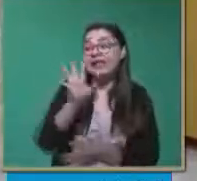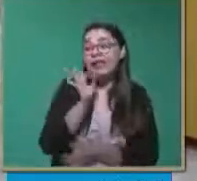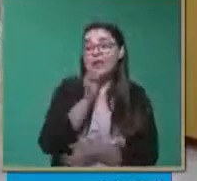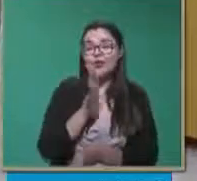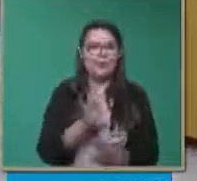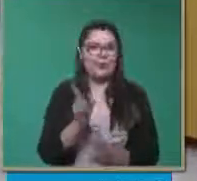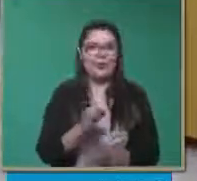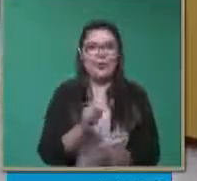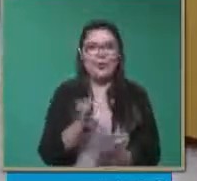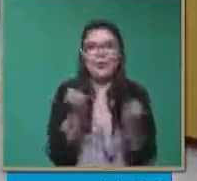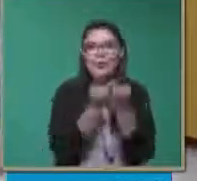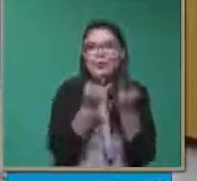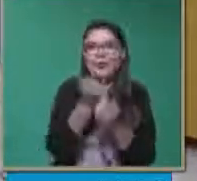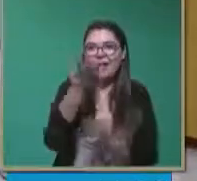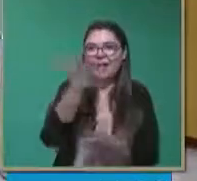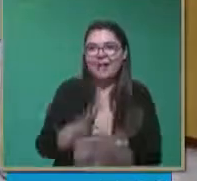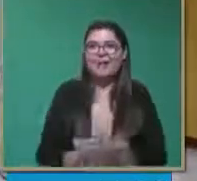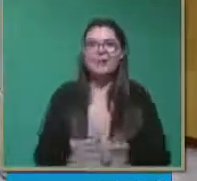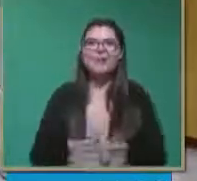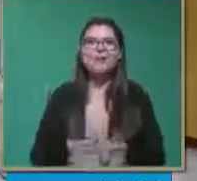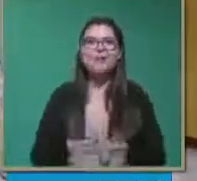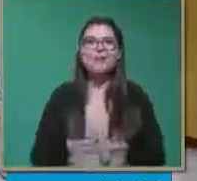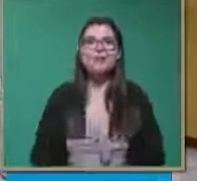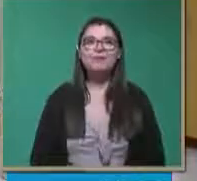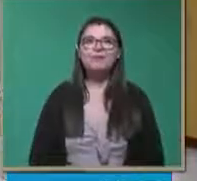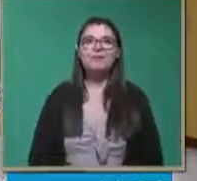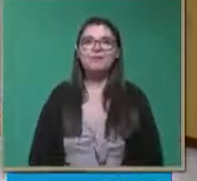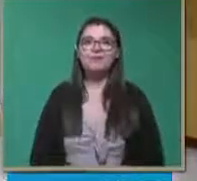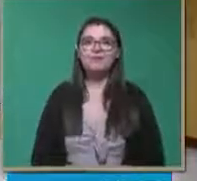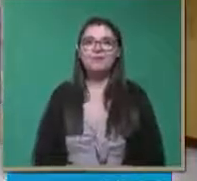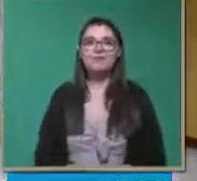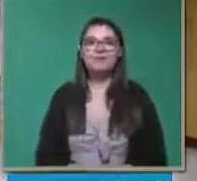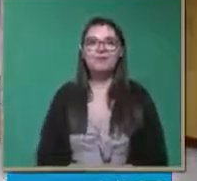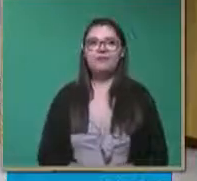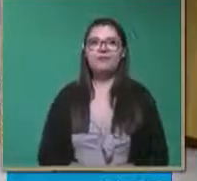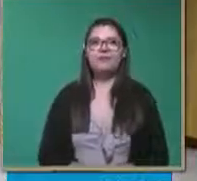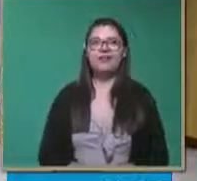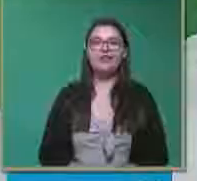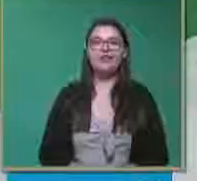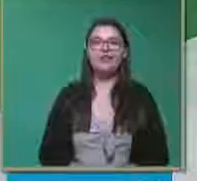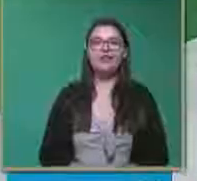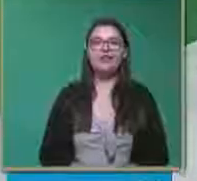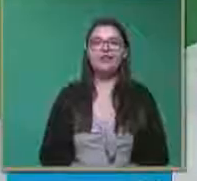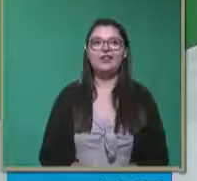No, lo mismo, lo mismo. Lo mismo, ok. Empezamos. Iniciamos. A la cuenta de 3.